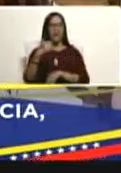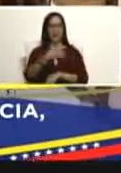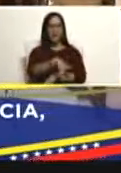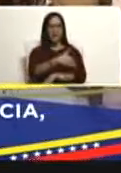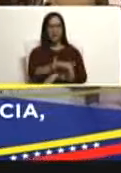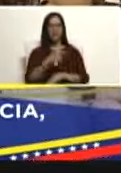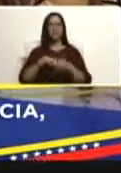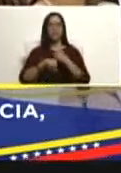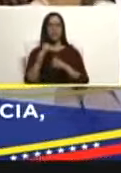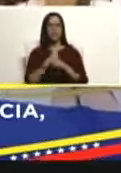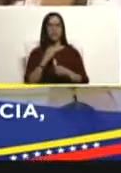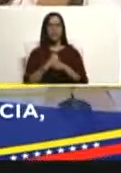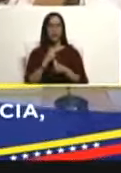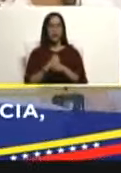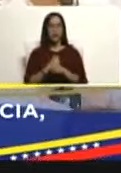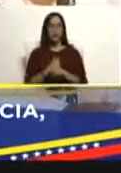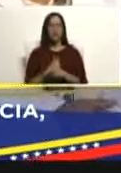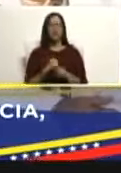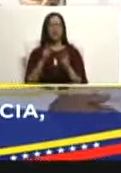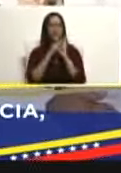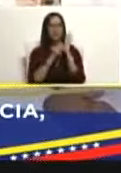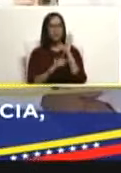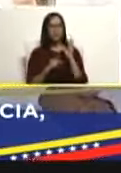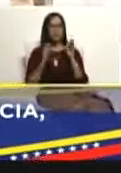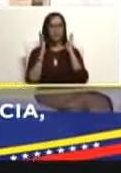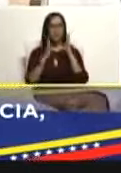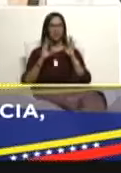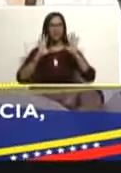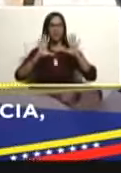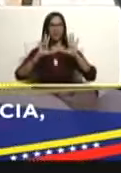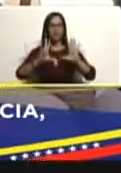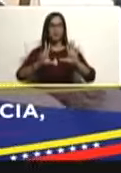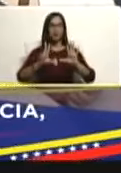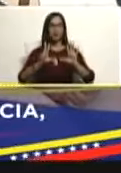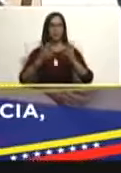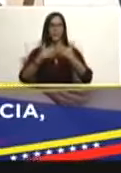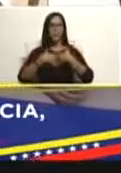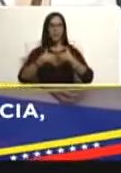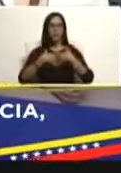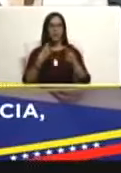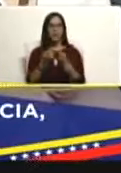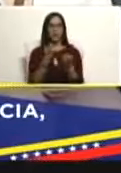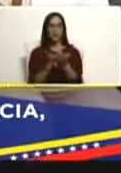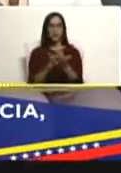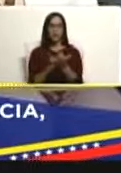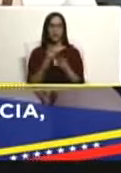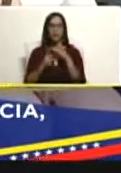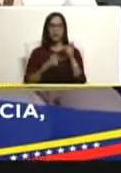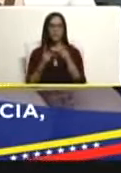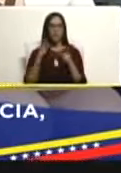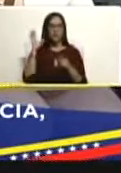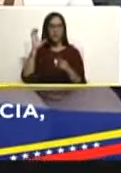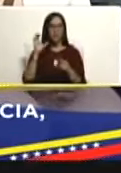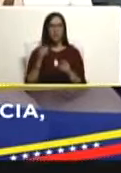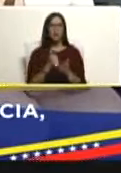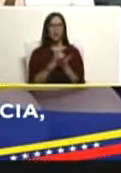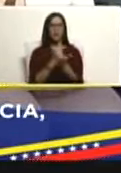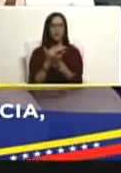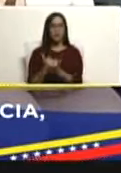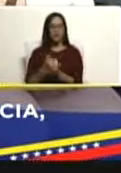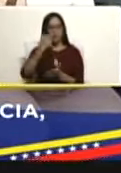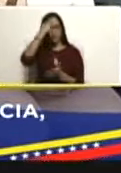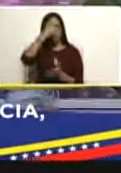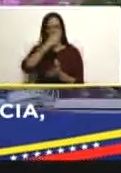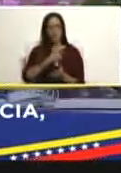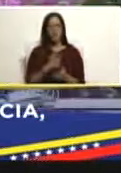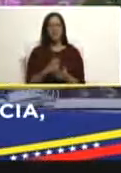salir a trabajar en una agenda que atienda los 18 motores económicos para la productividad del país, para el bienestar del pueblo. El